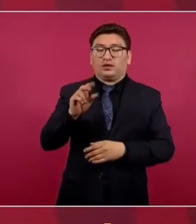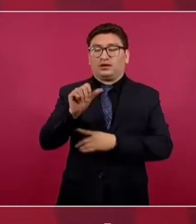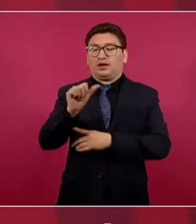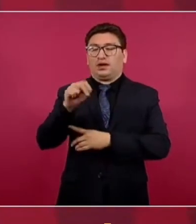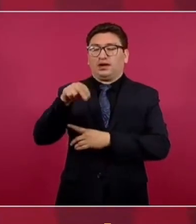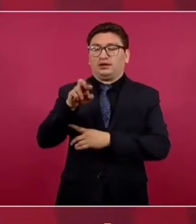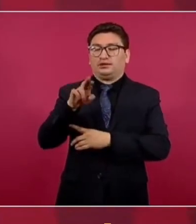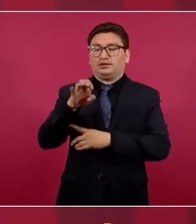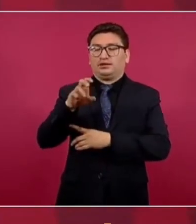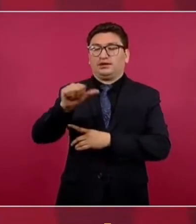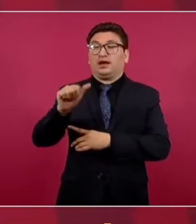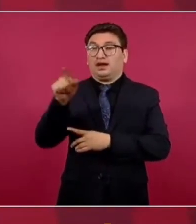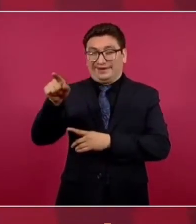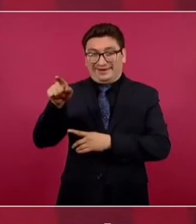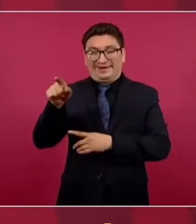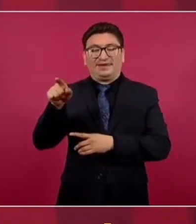Andrea